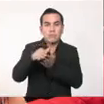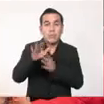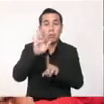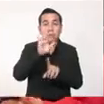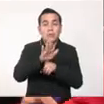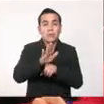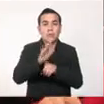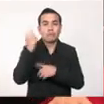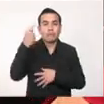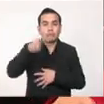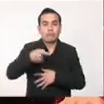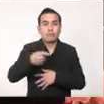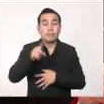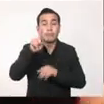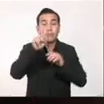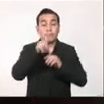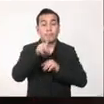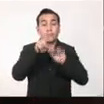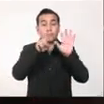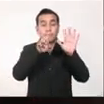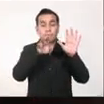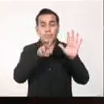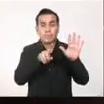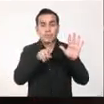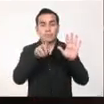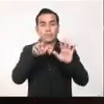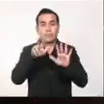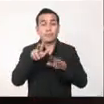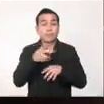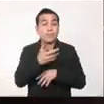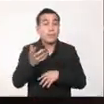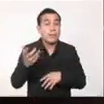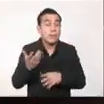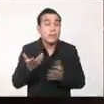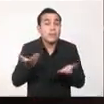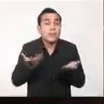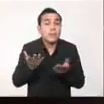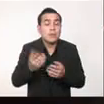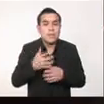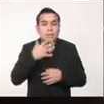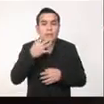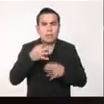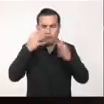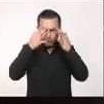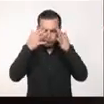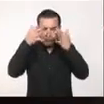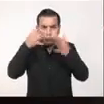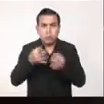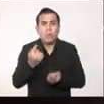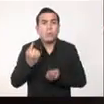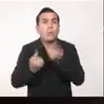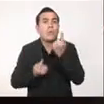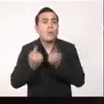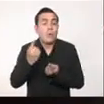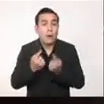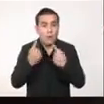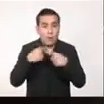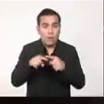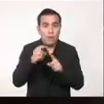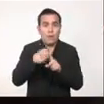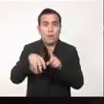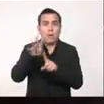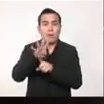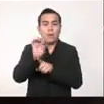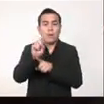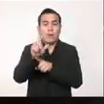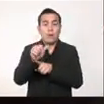es su obligación a partir del 186. ¿Había posibilidad para la Asamblea Legislativa de decidir si mantenía o no los magistrados?